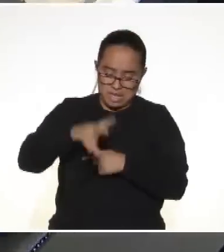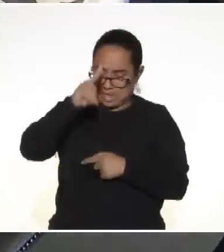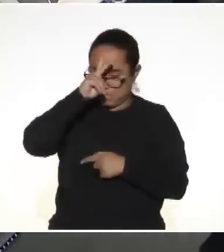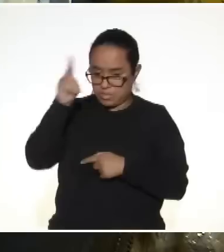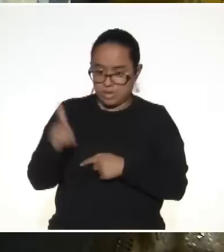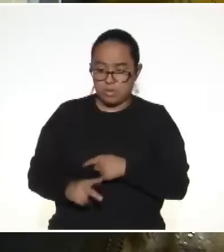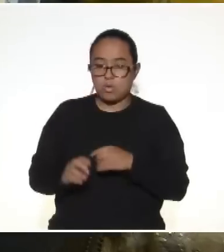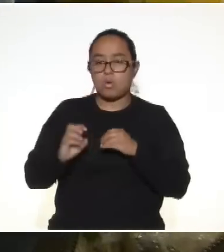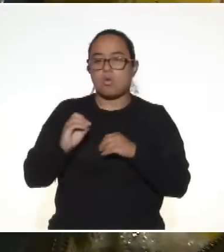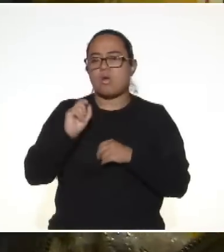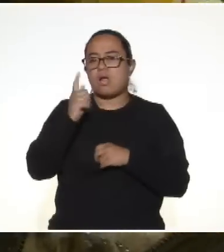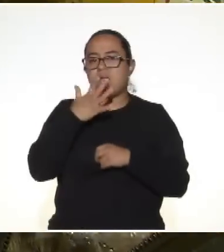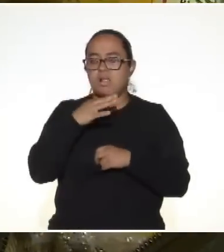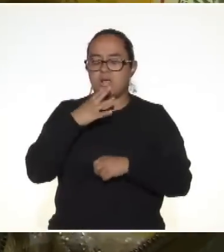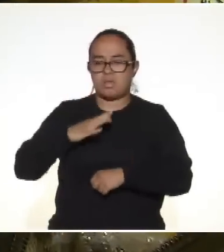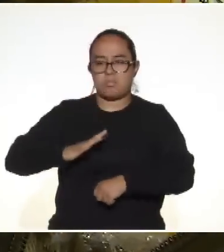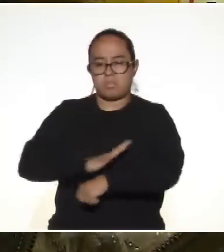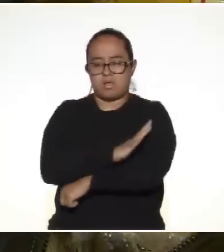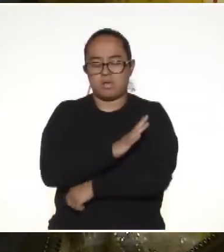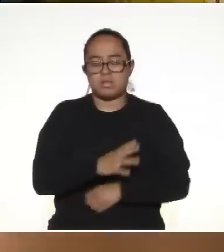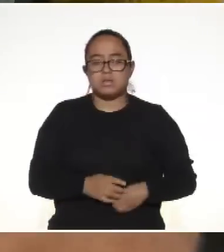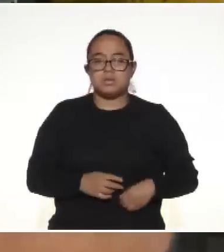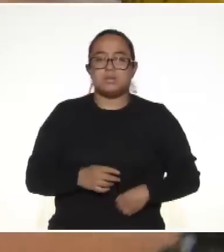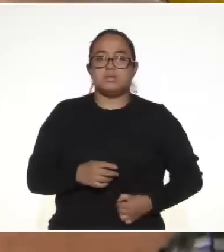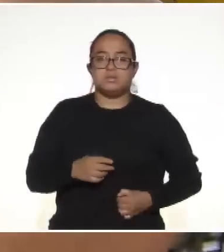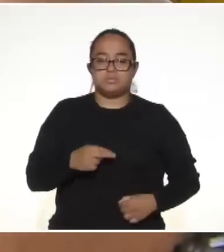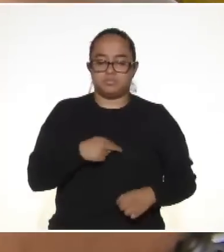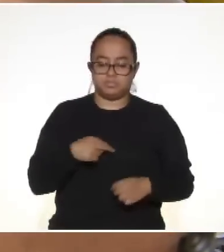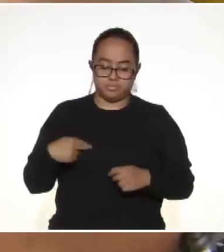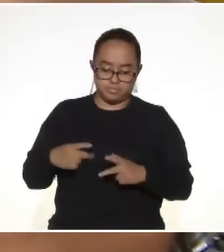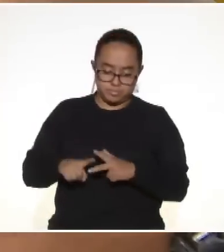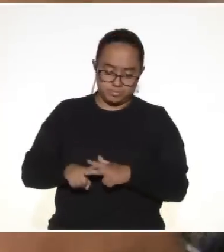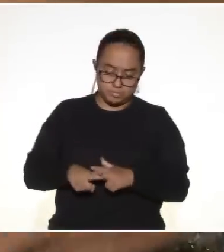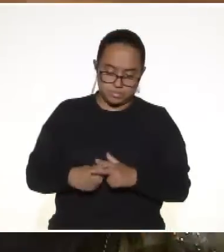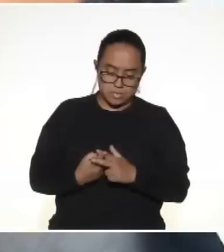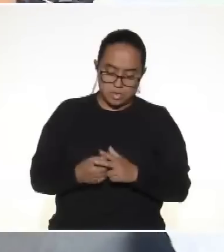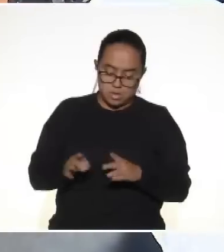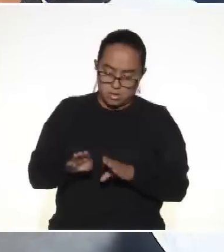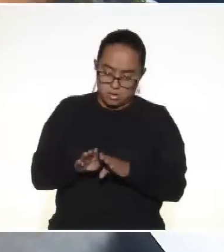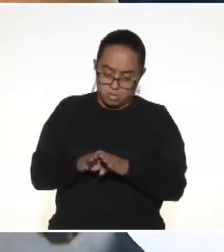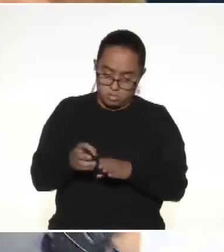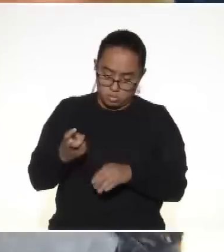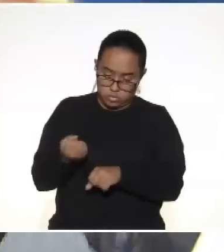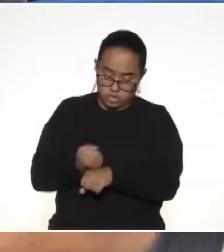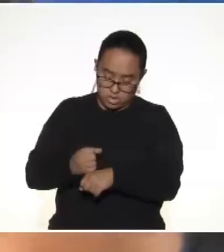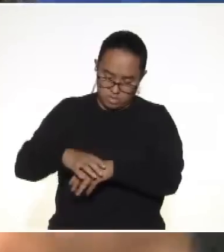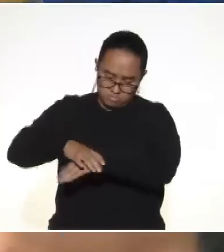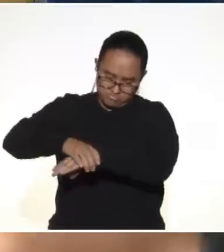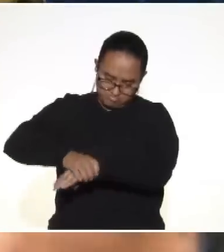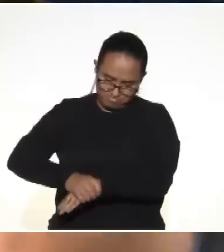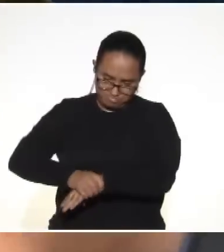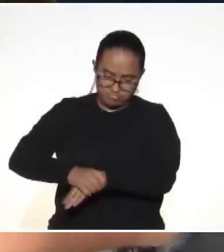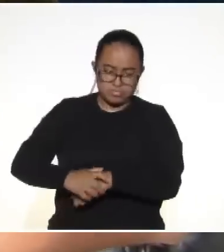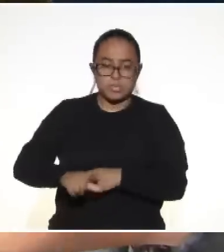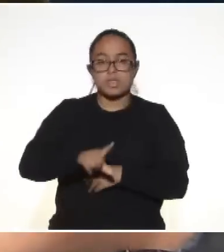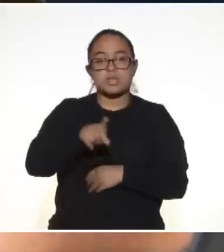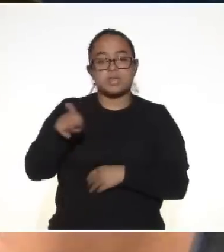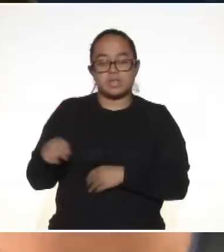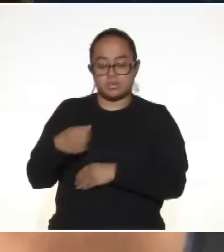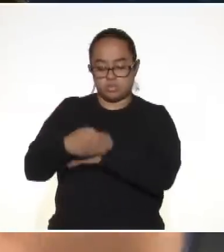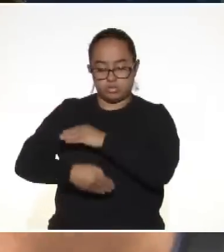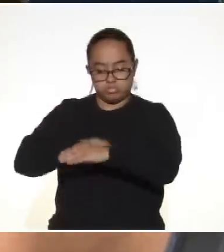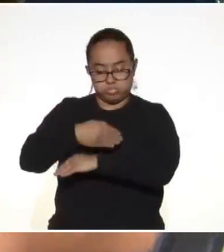pequeño, raspón. En este caso vamos a iniciar con una presión directa a esta zona, posteriormente a realizar un